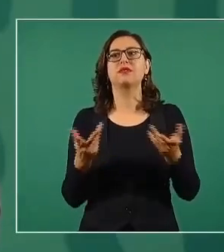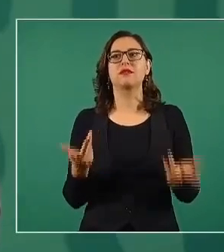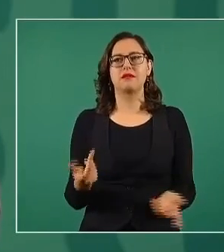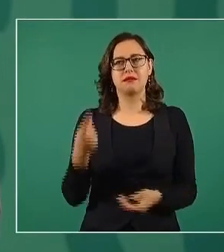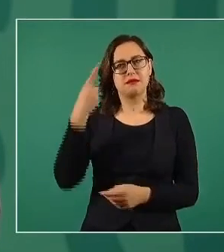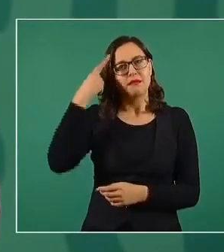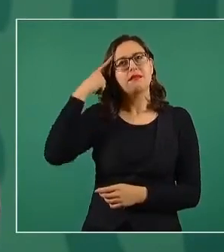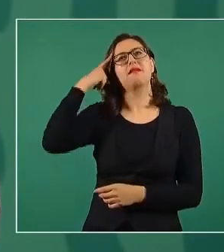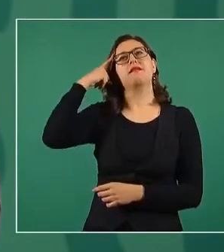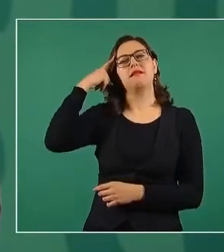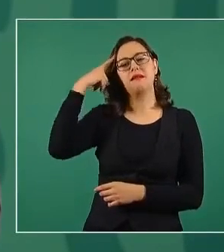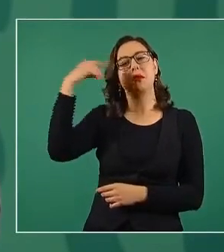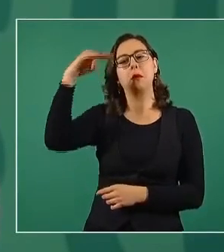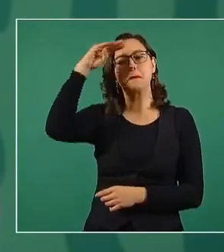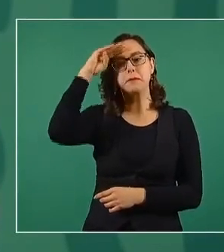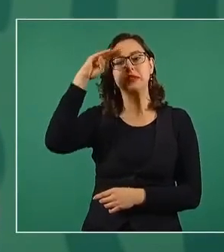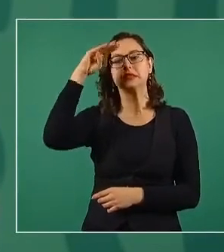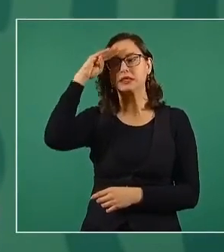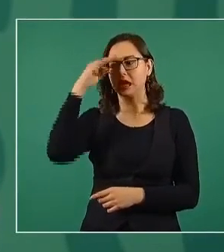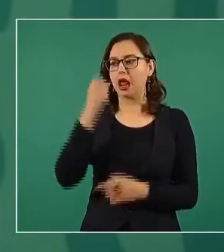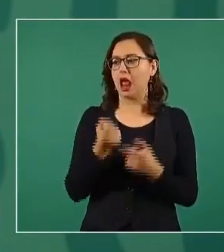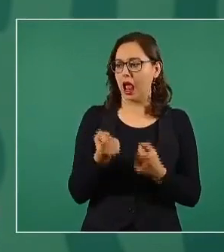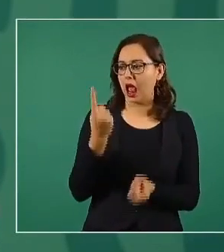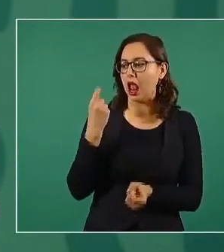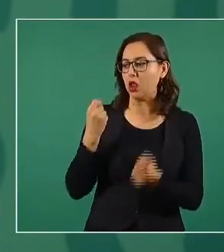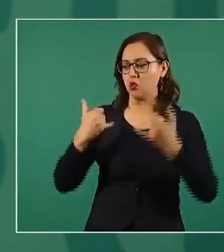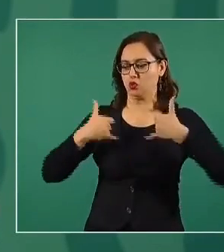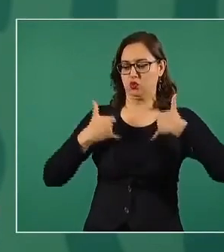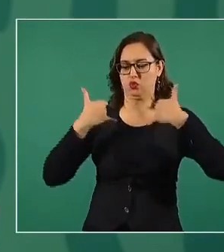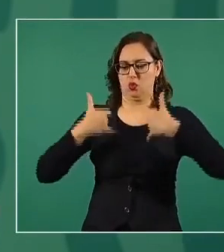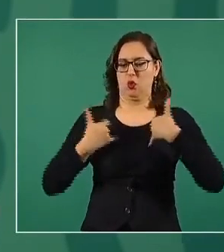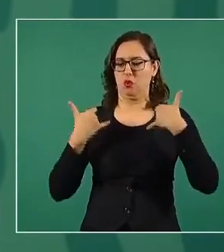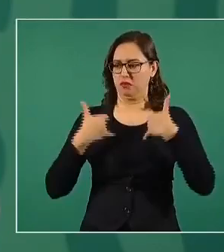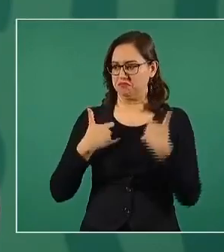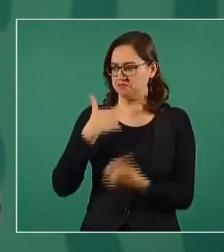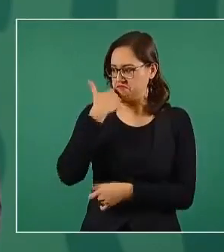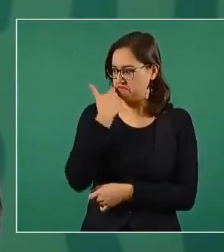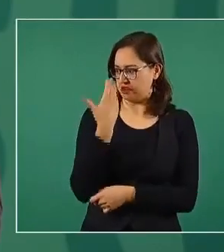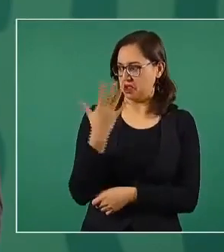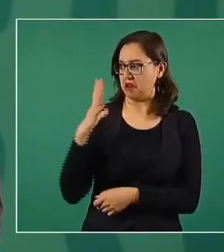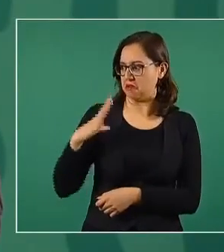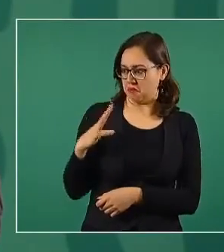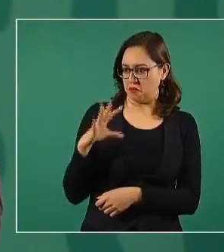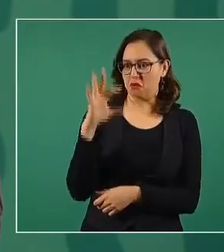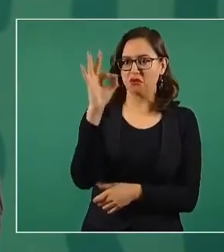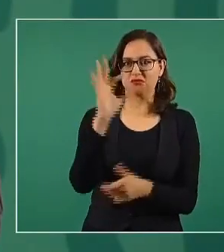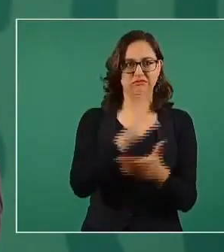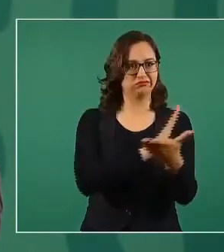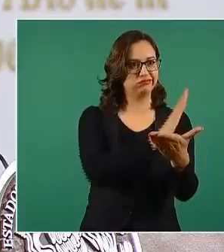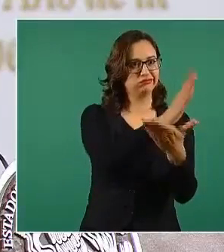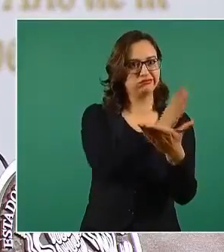voluntarios que durante 1 o 2 años pudieran trabajar en estas comunidades, tratando